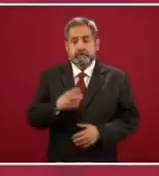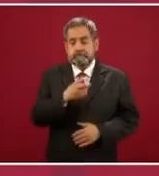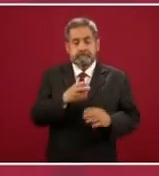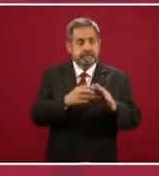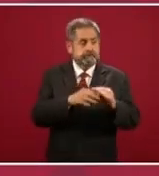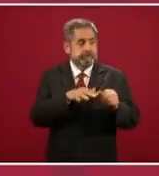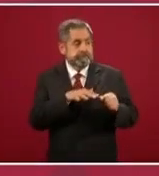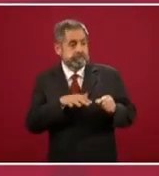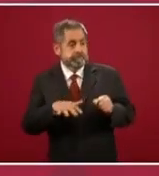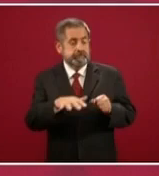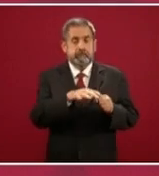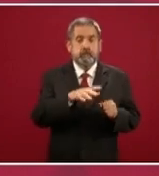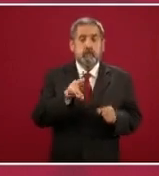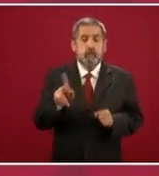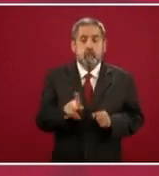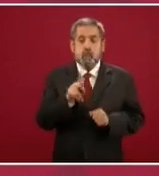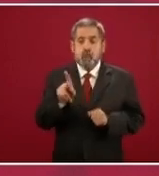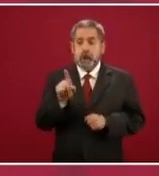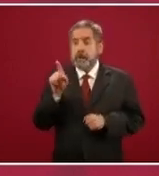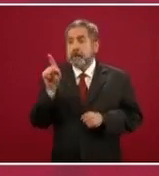comunidades rurales.